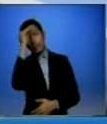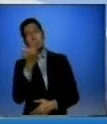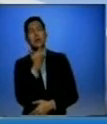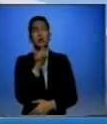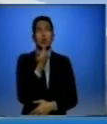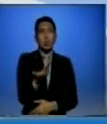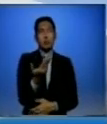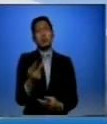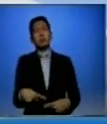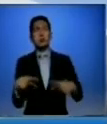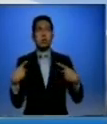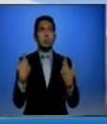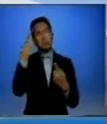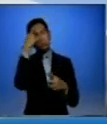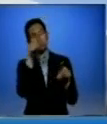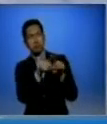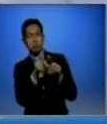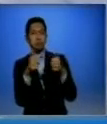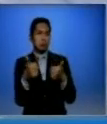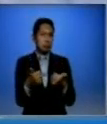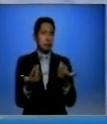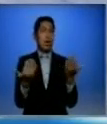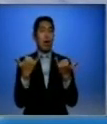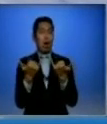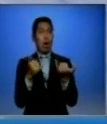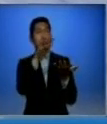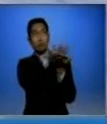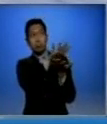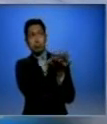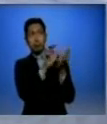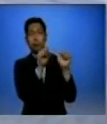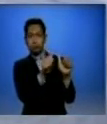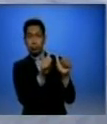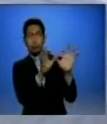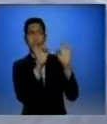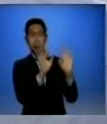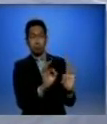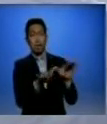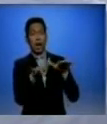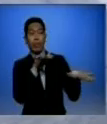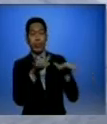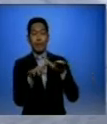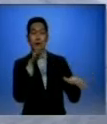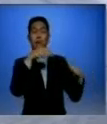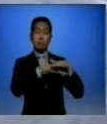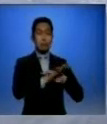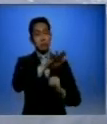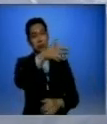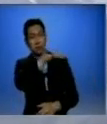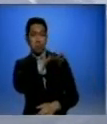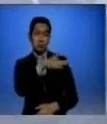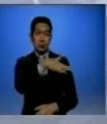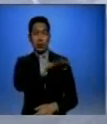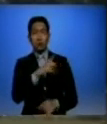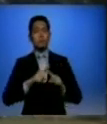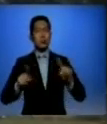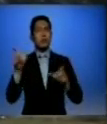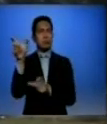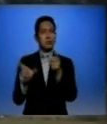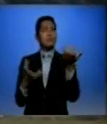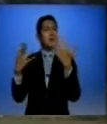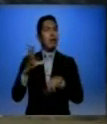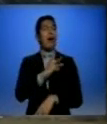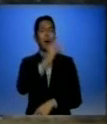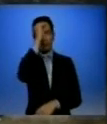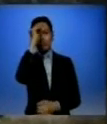temporada de reposo y, según información del Ministerio de Seguridad, con una actividad interna moderada y la superficial baja, se